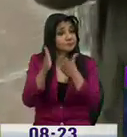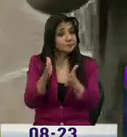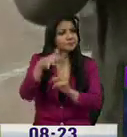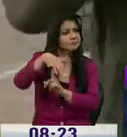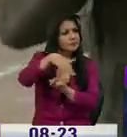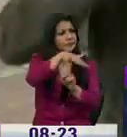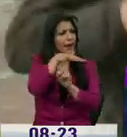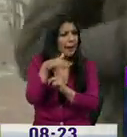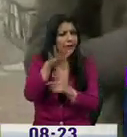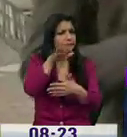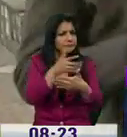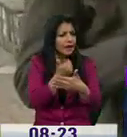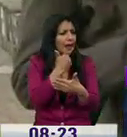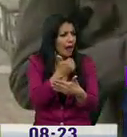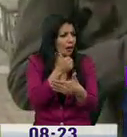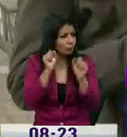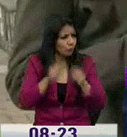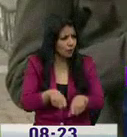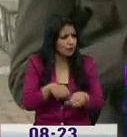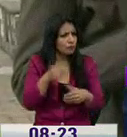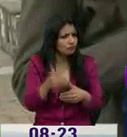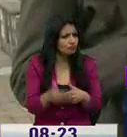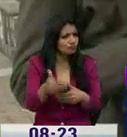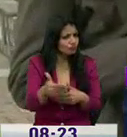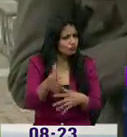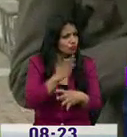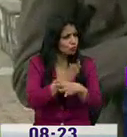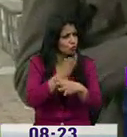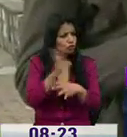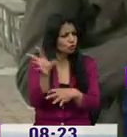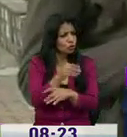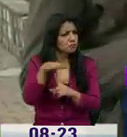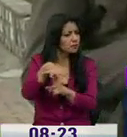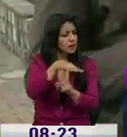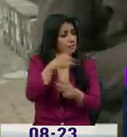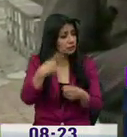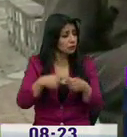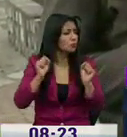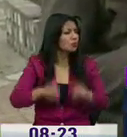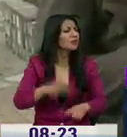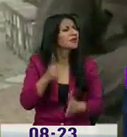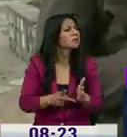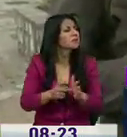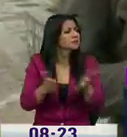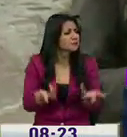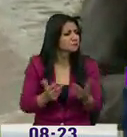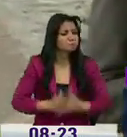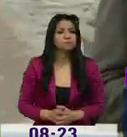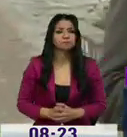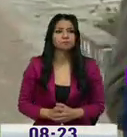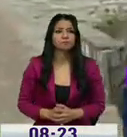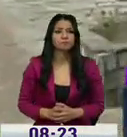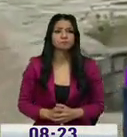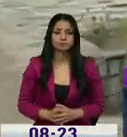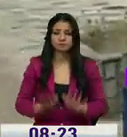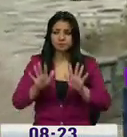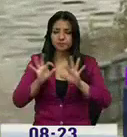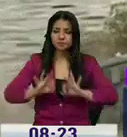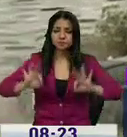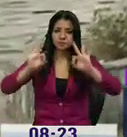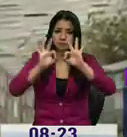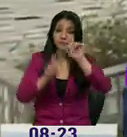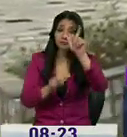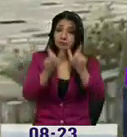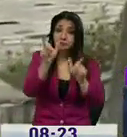vez una programación para que puedan también intervenir en todos los parques de la capital. ¿O qué pasa con eso? Mira, creo que es importante que